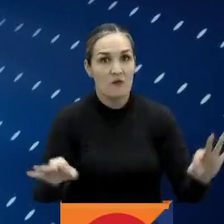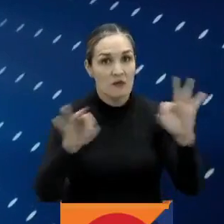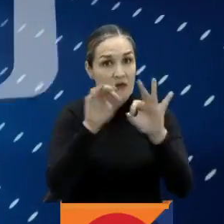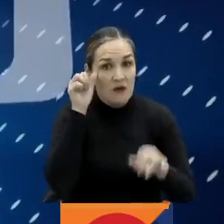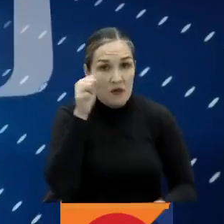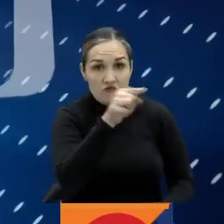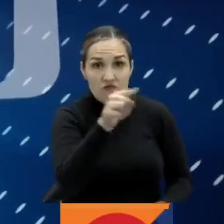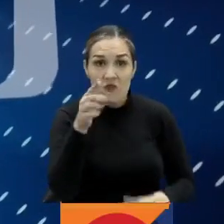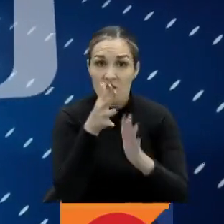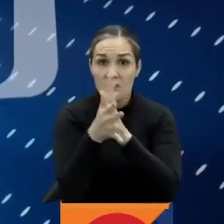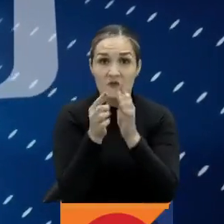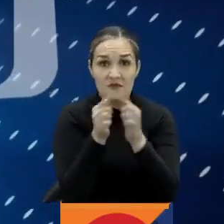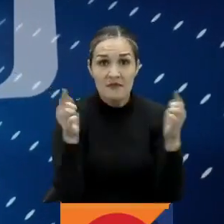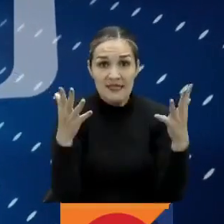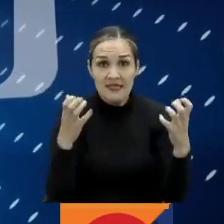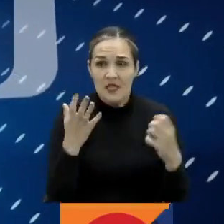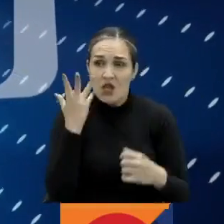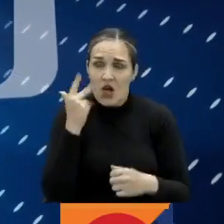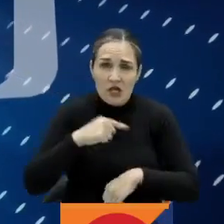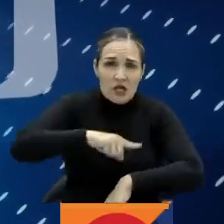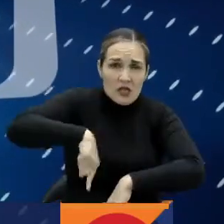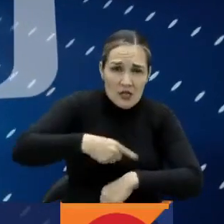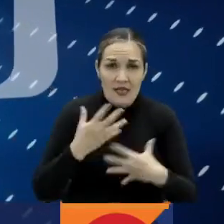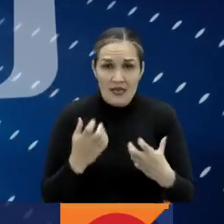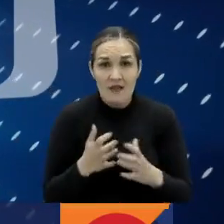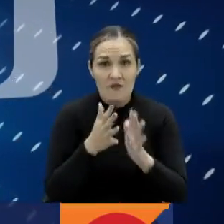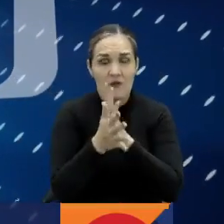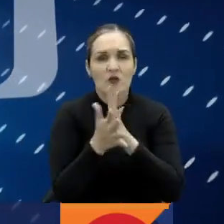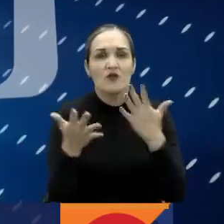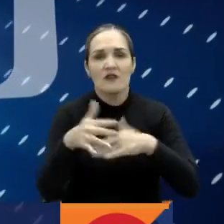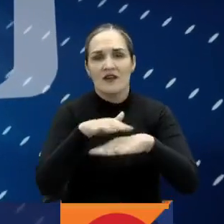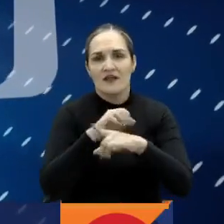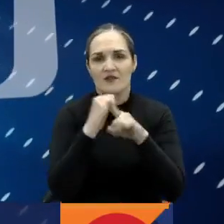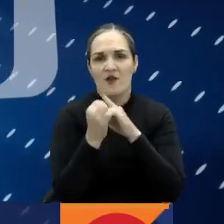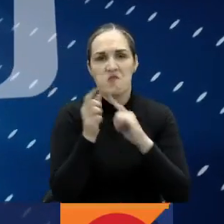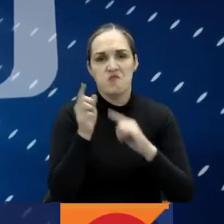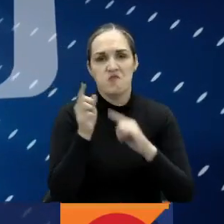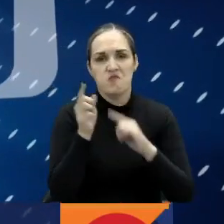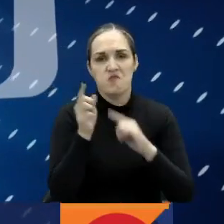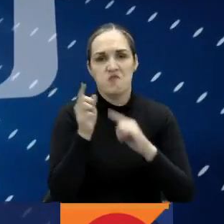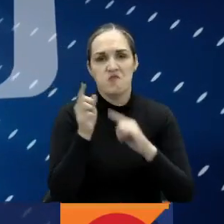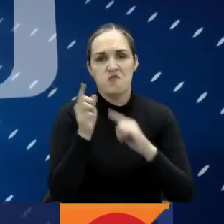quiere seguir informado 24/7, nos encuentra en todas nuestras redes sociales con RTVC Noticias.